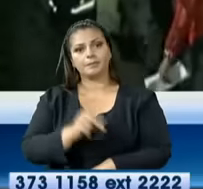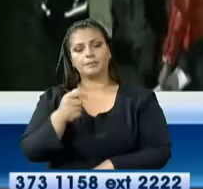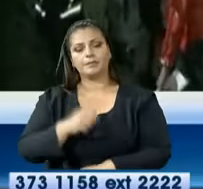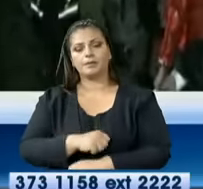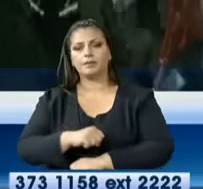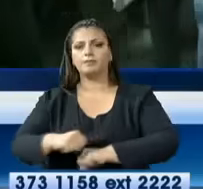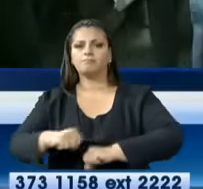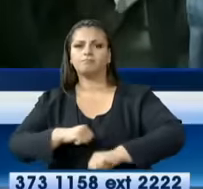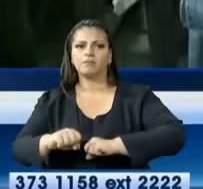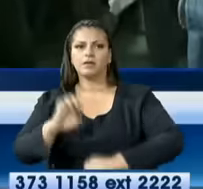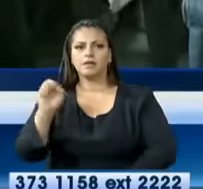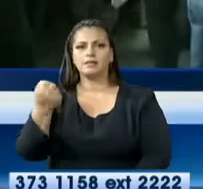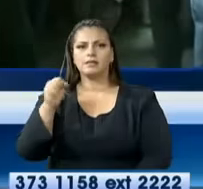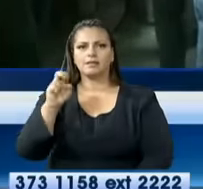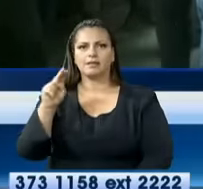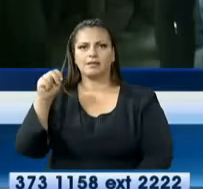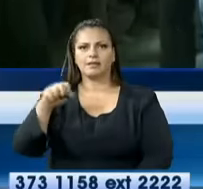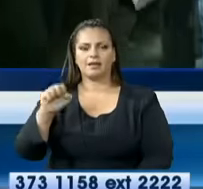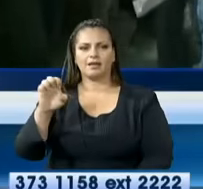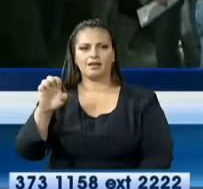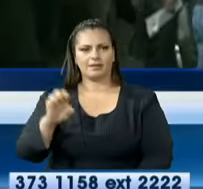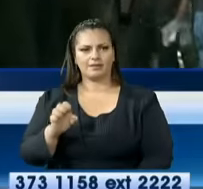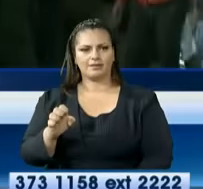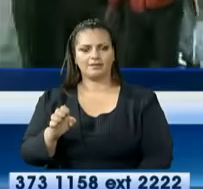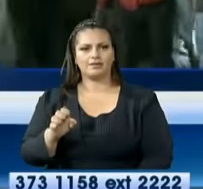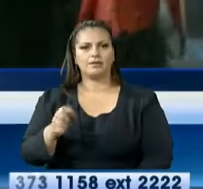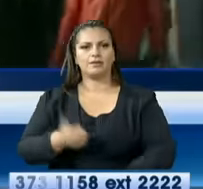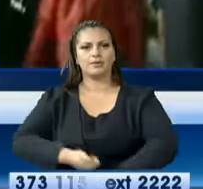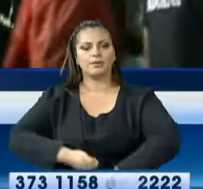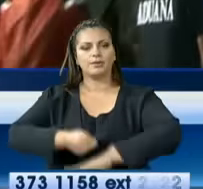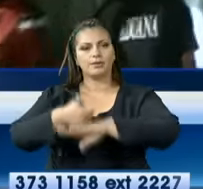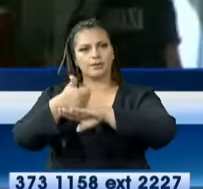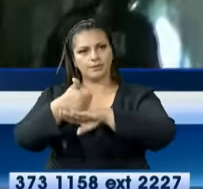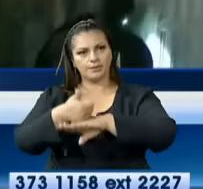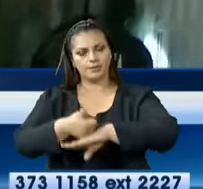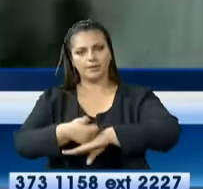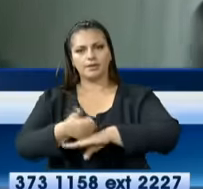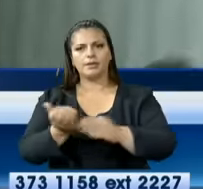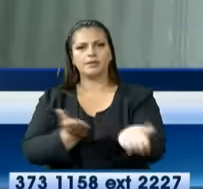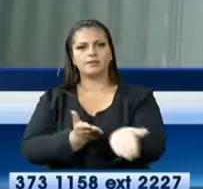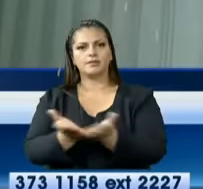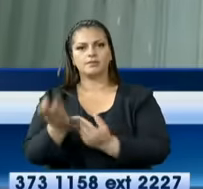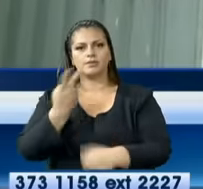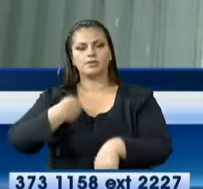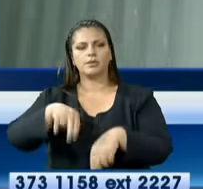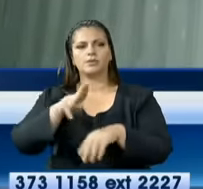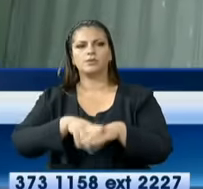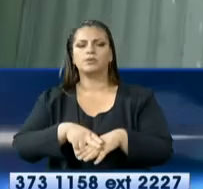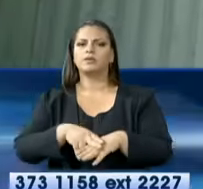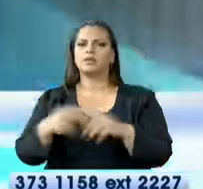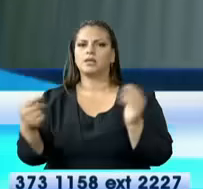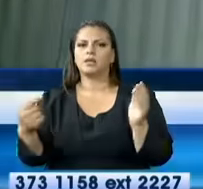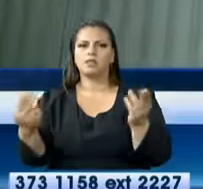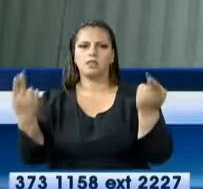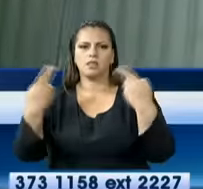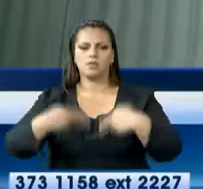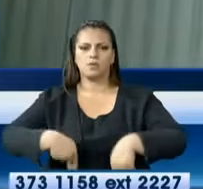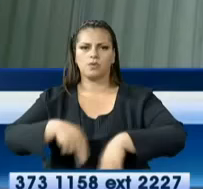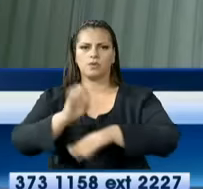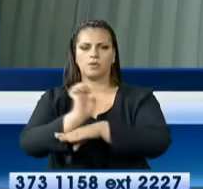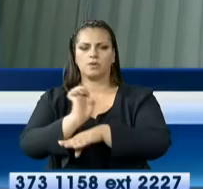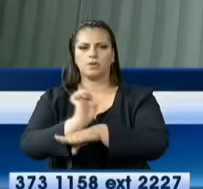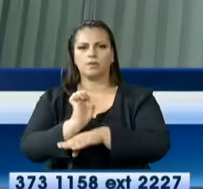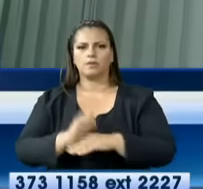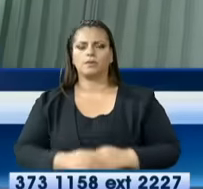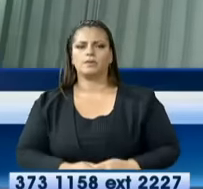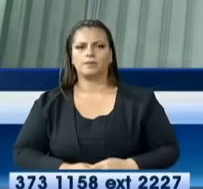la SENAE, en el que se allanó un domicilio y se encontró 7 bultos con ropa que, según nos indica Karina Valvieso, nuestra corresponsal